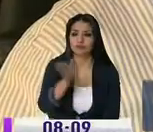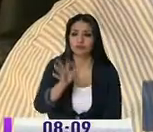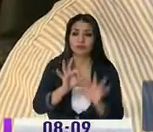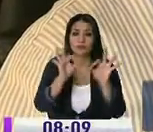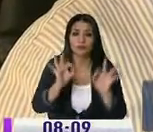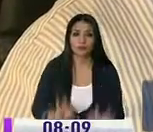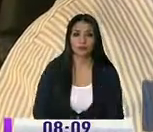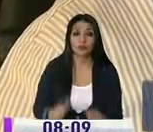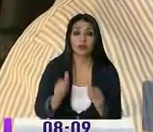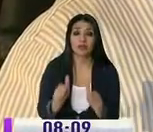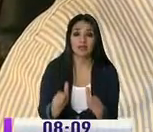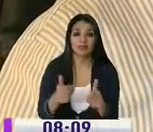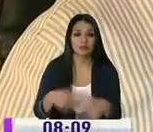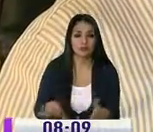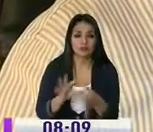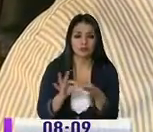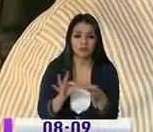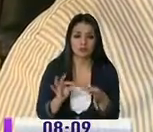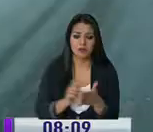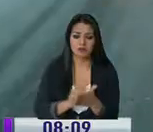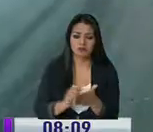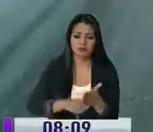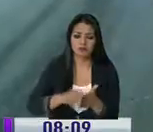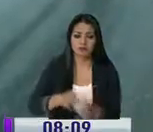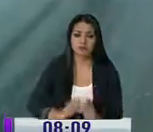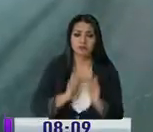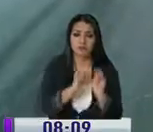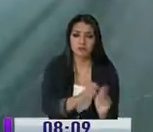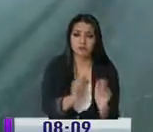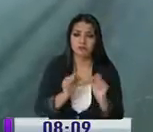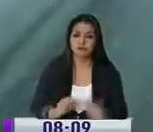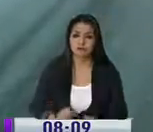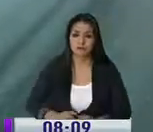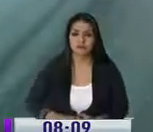ya se encuentra operativo, está vigente. Informó Sofía Vintimilla.